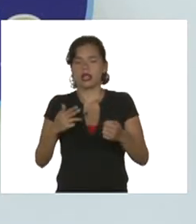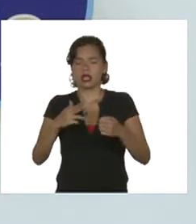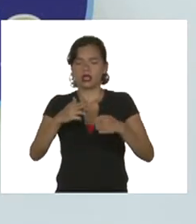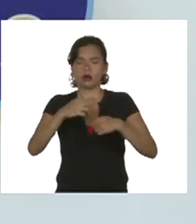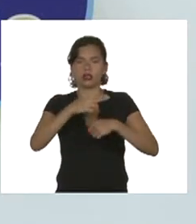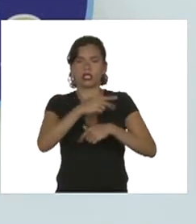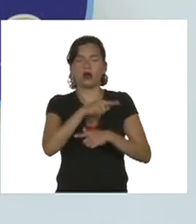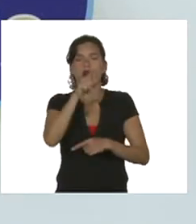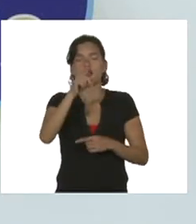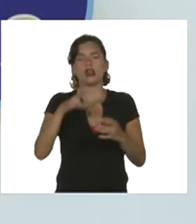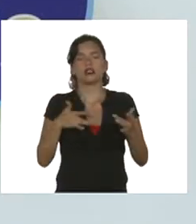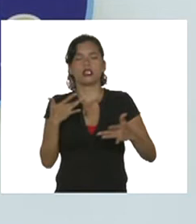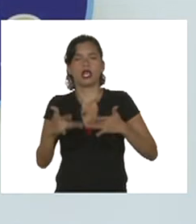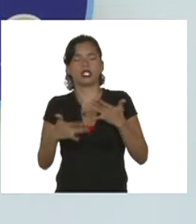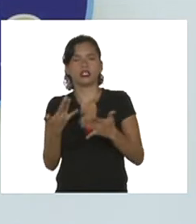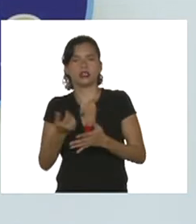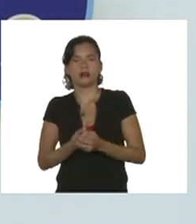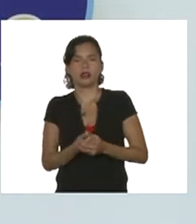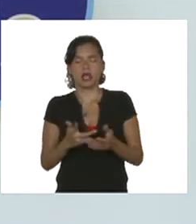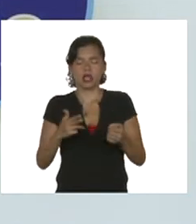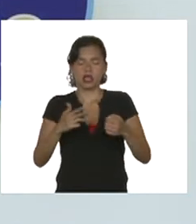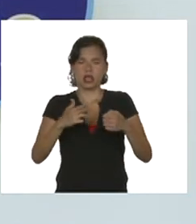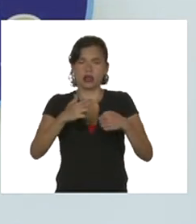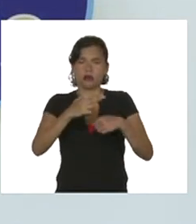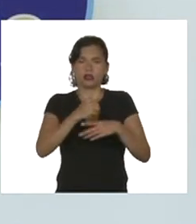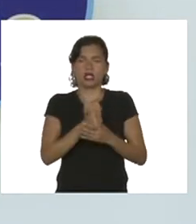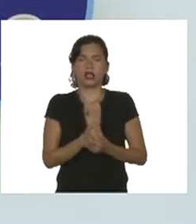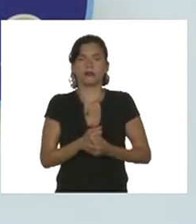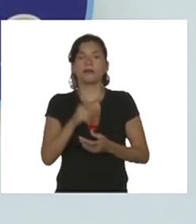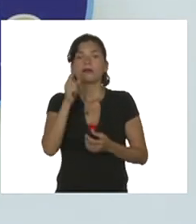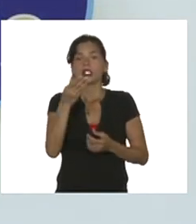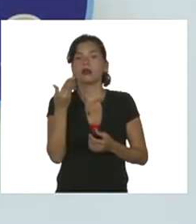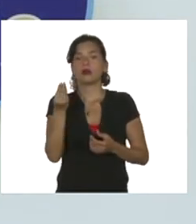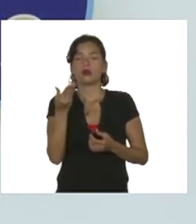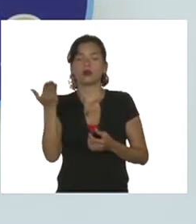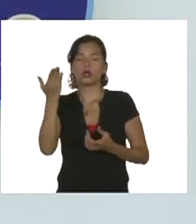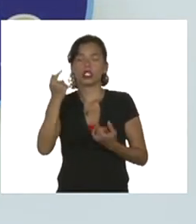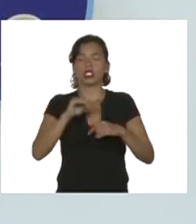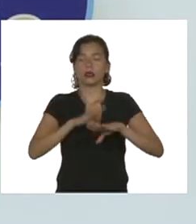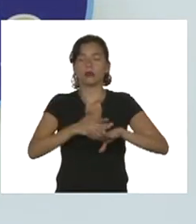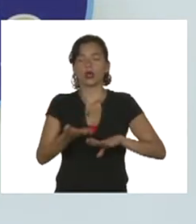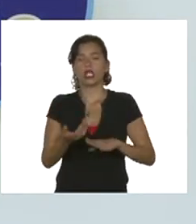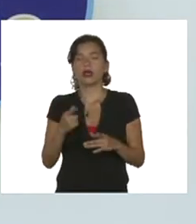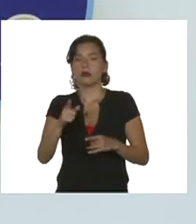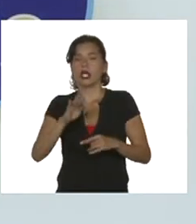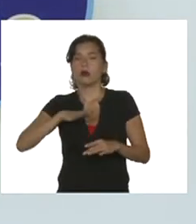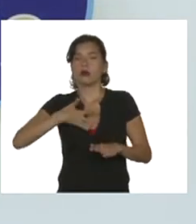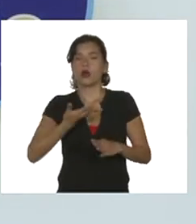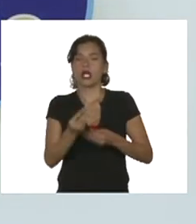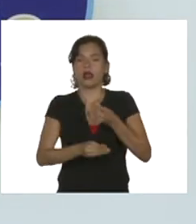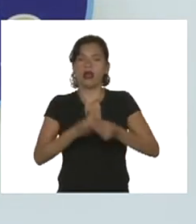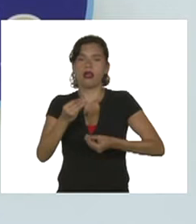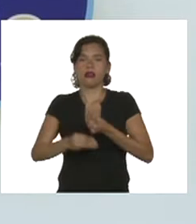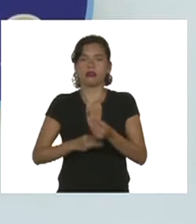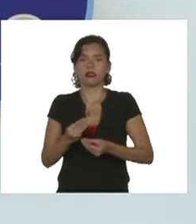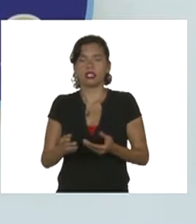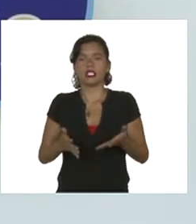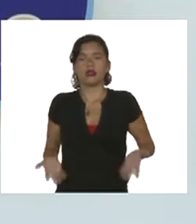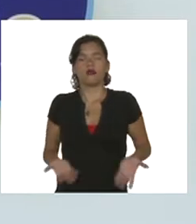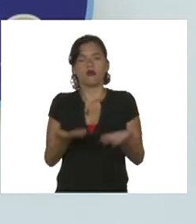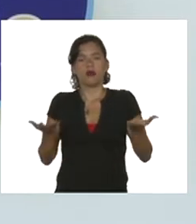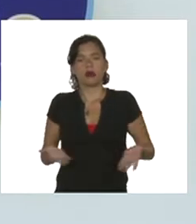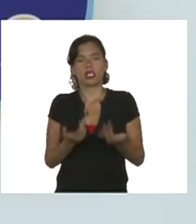recortado. Esas actividades de recortado son fundamentales porque además de poder establecer y